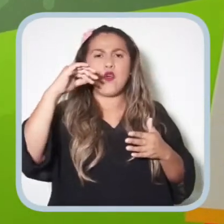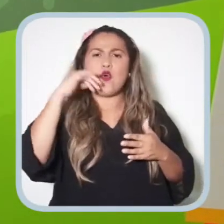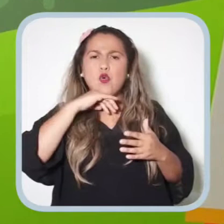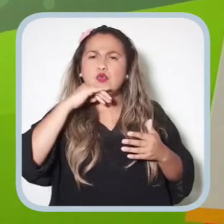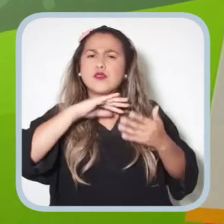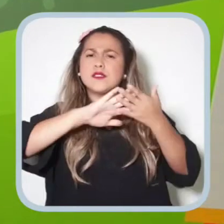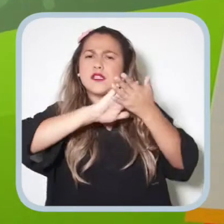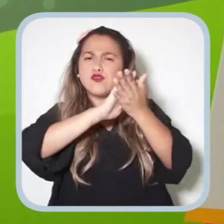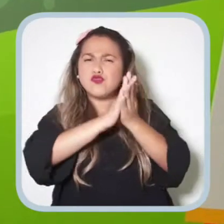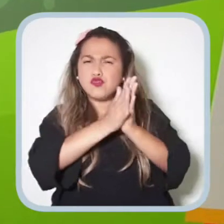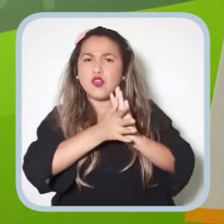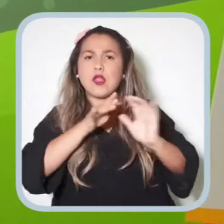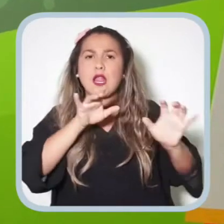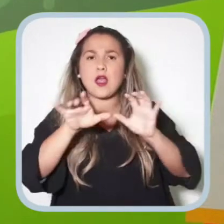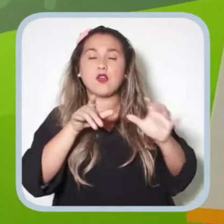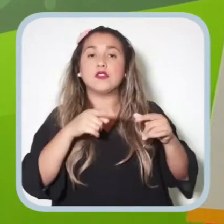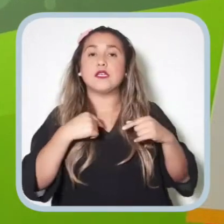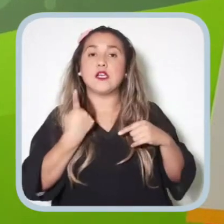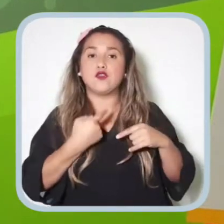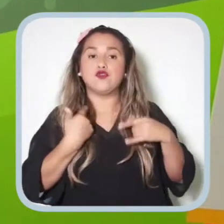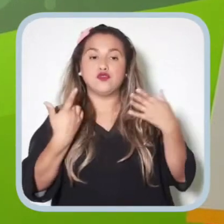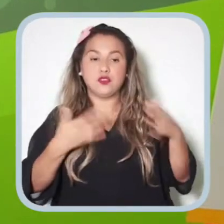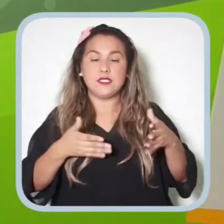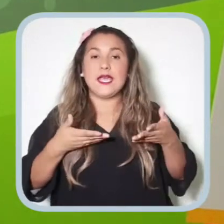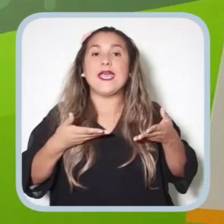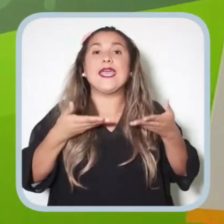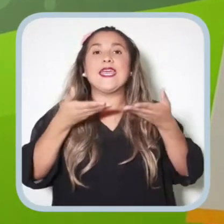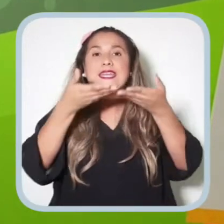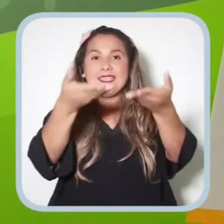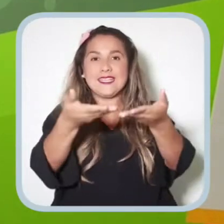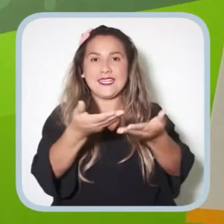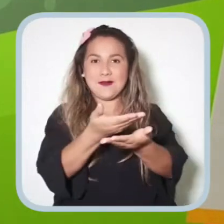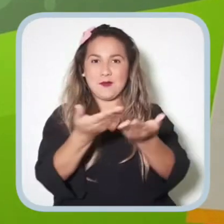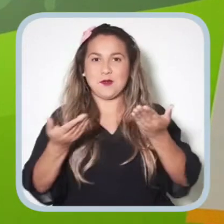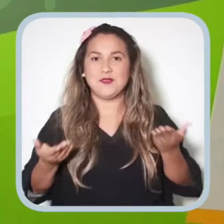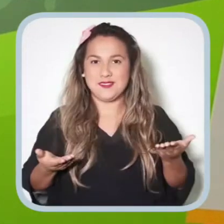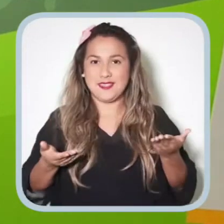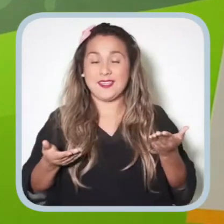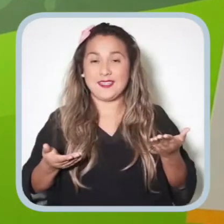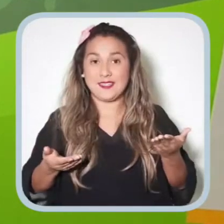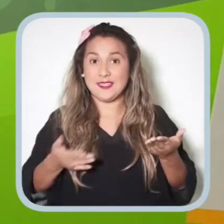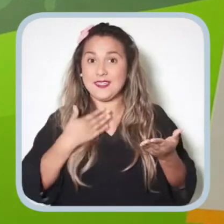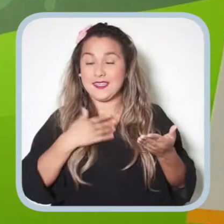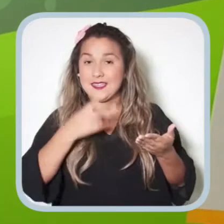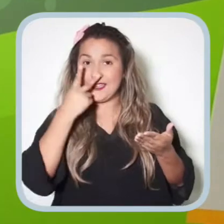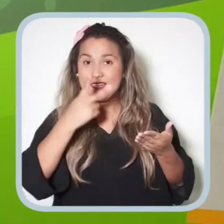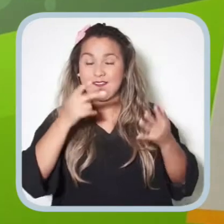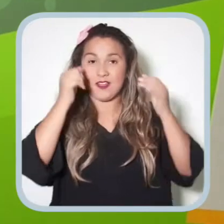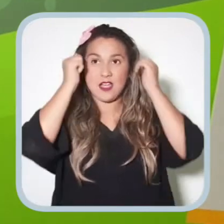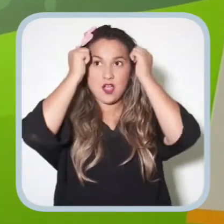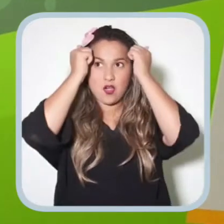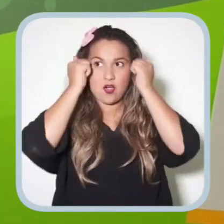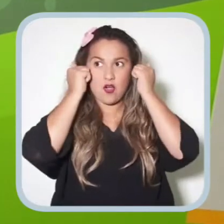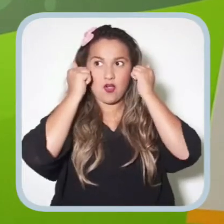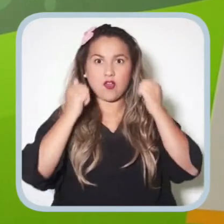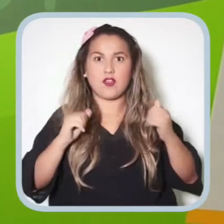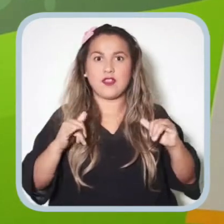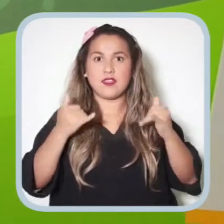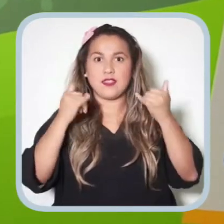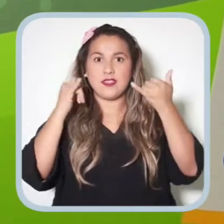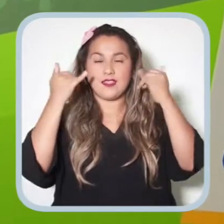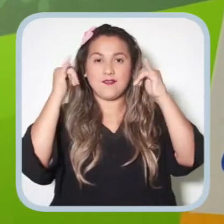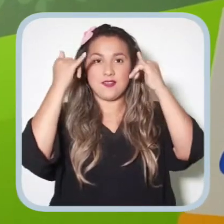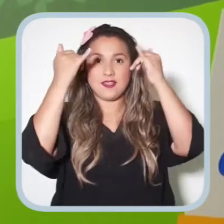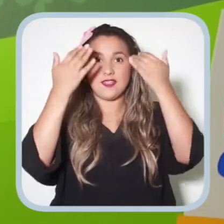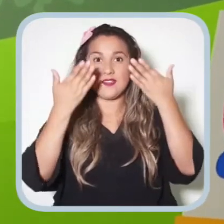hemos entregado acá. ¿Quieren ver cómo mi gorro divertido ya tomó una forma y ya queda